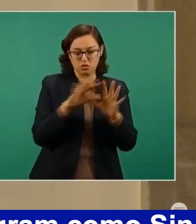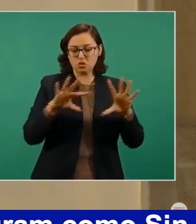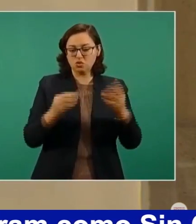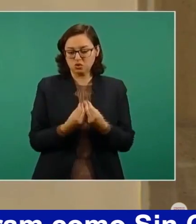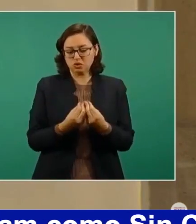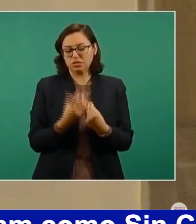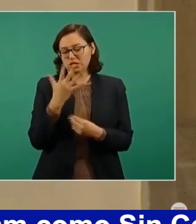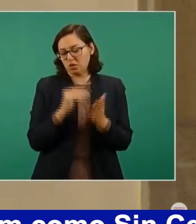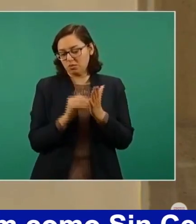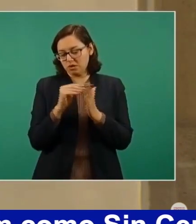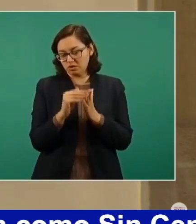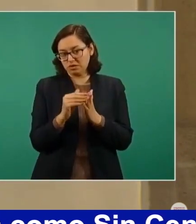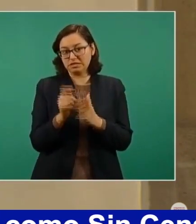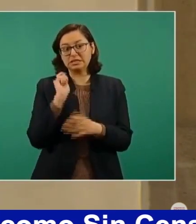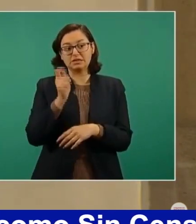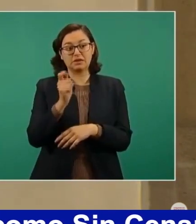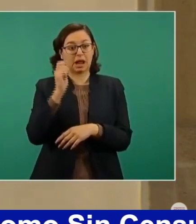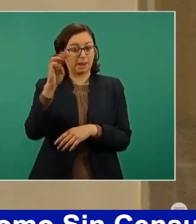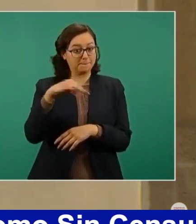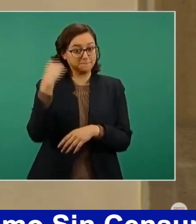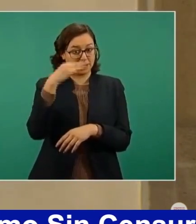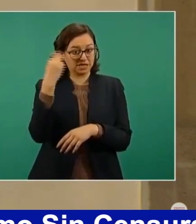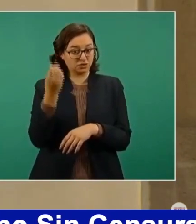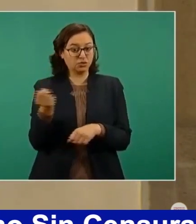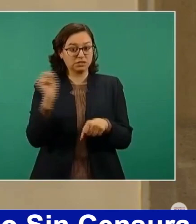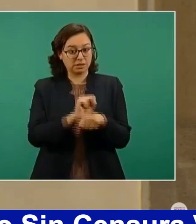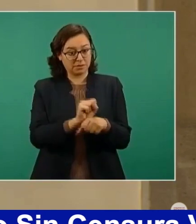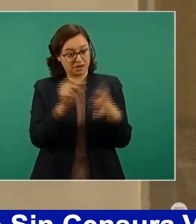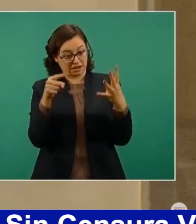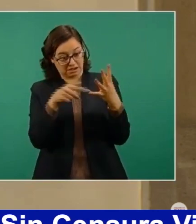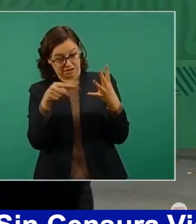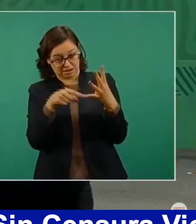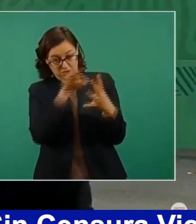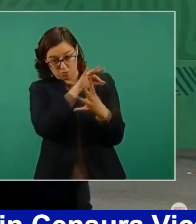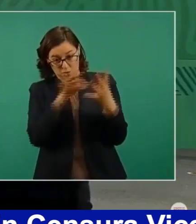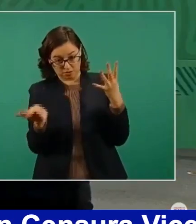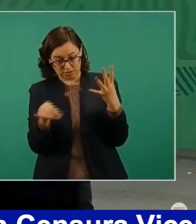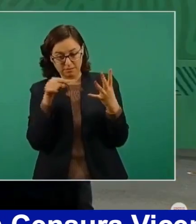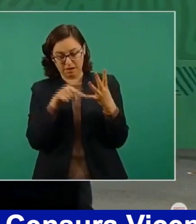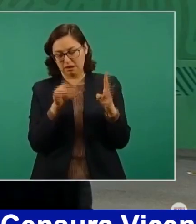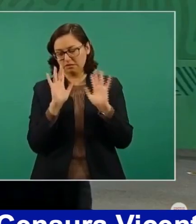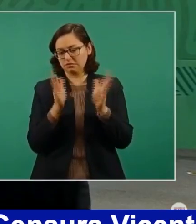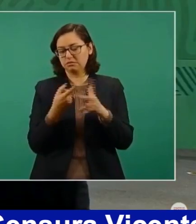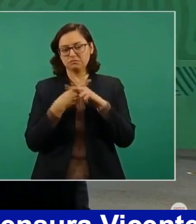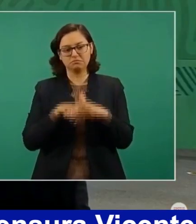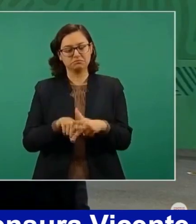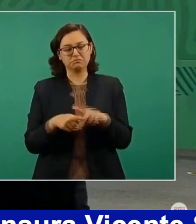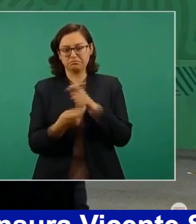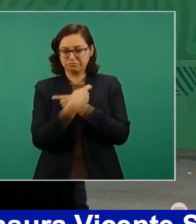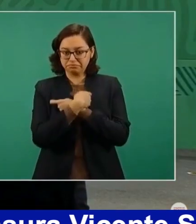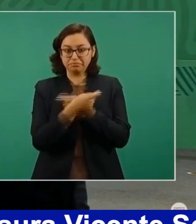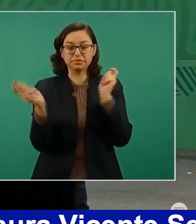semana de marzo, entonces que en sí no estamos estimando que COFEPRIS le dé su autorización final y se empiece a aplicar en México.